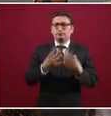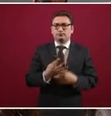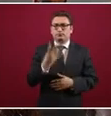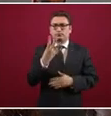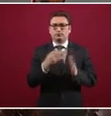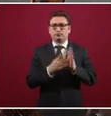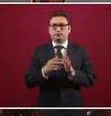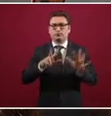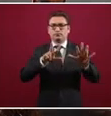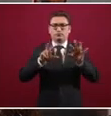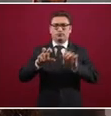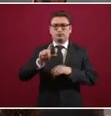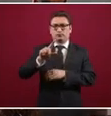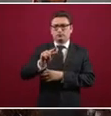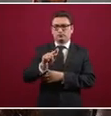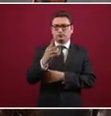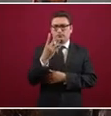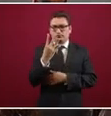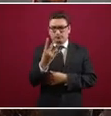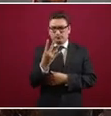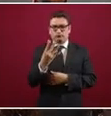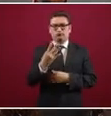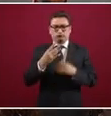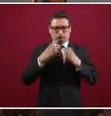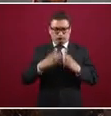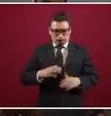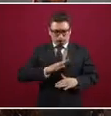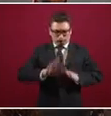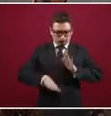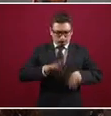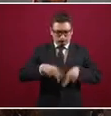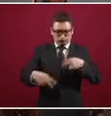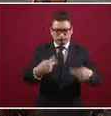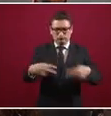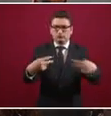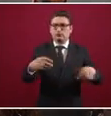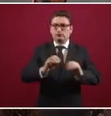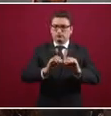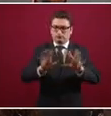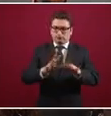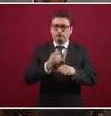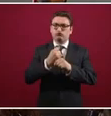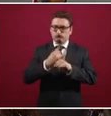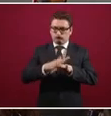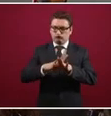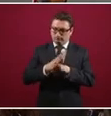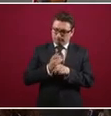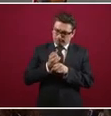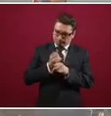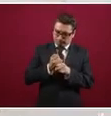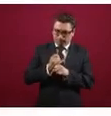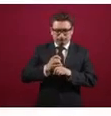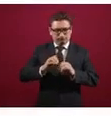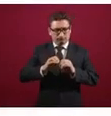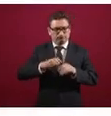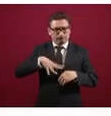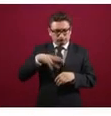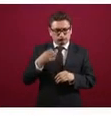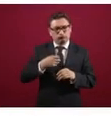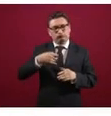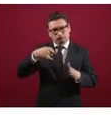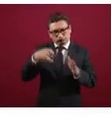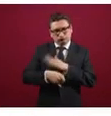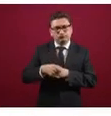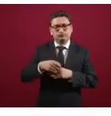mil 874 cuerpos insisto son datos dinámicos que seguimos corroborando y seguimos trabajando